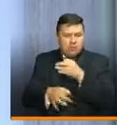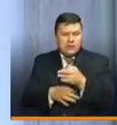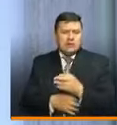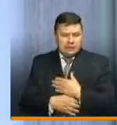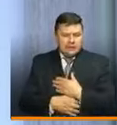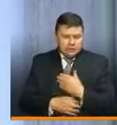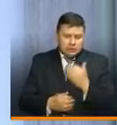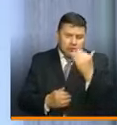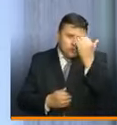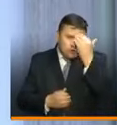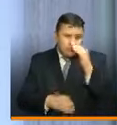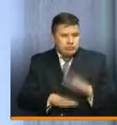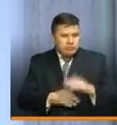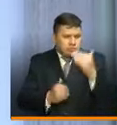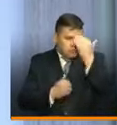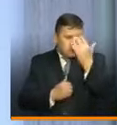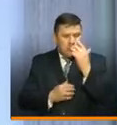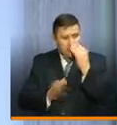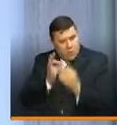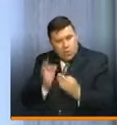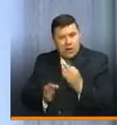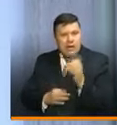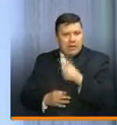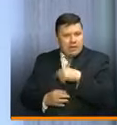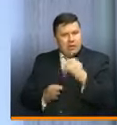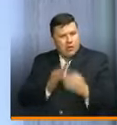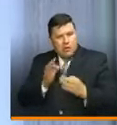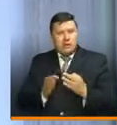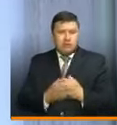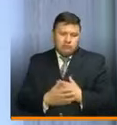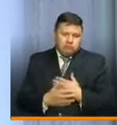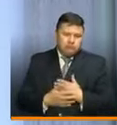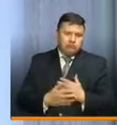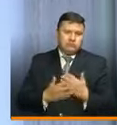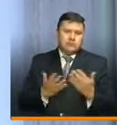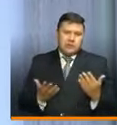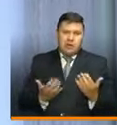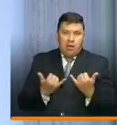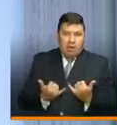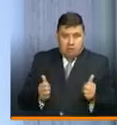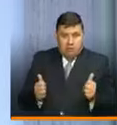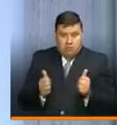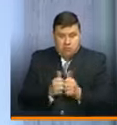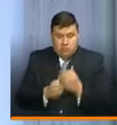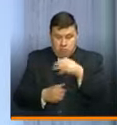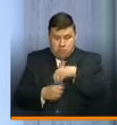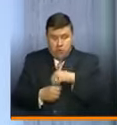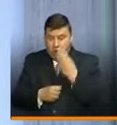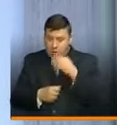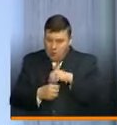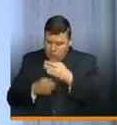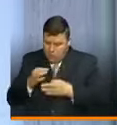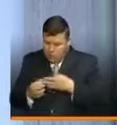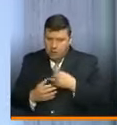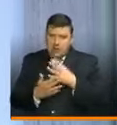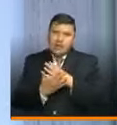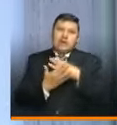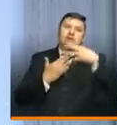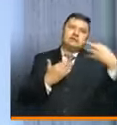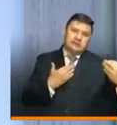tomar conciencia de los cuidados que debemos tener, tanto estando al interior del hogar como cuando